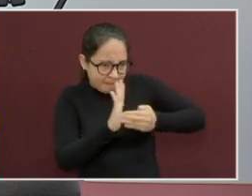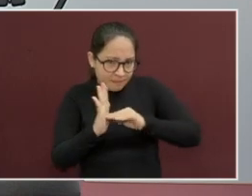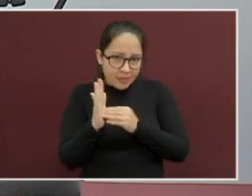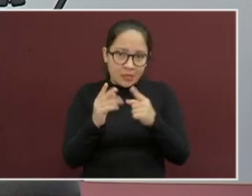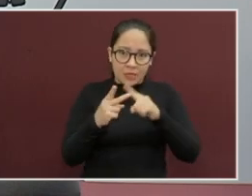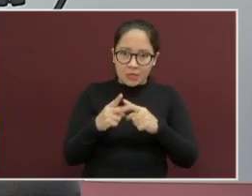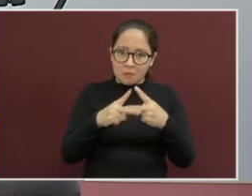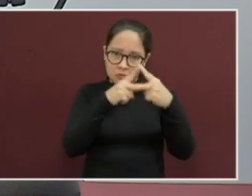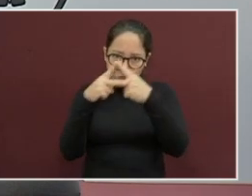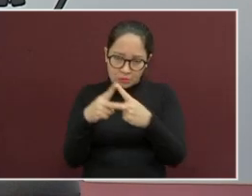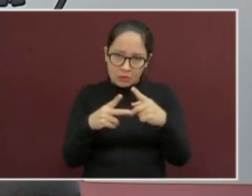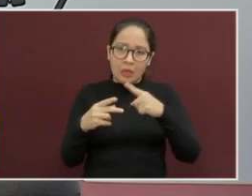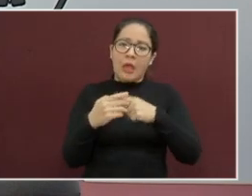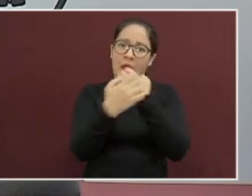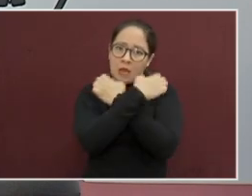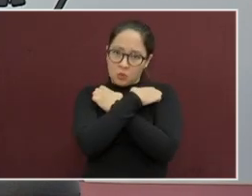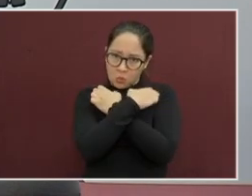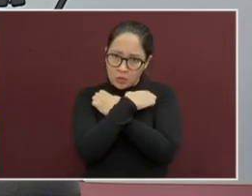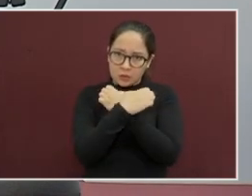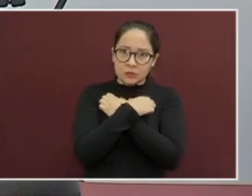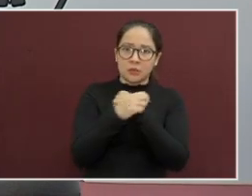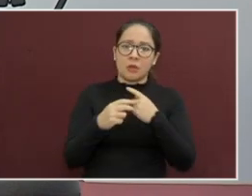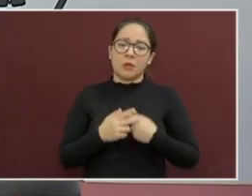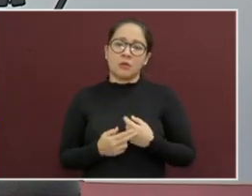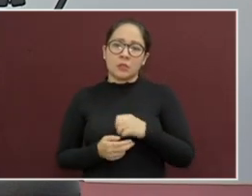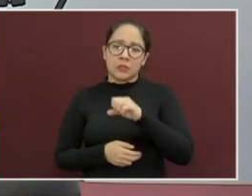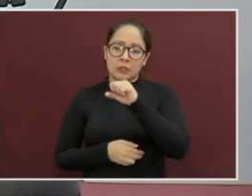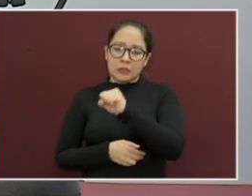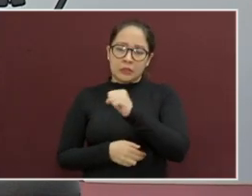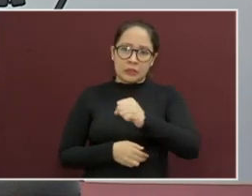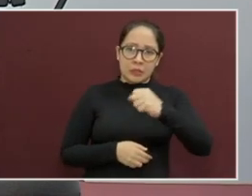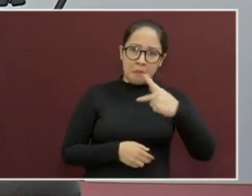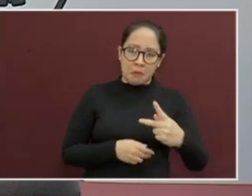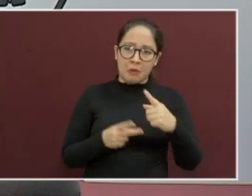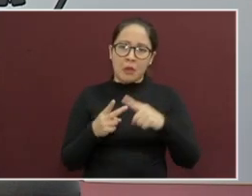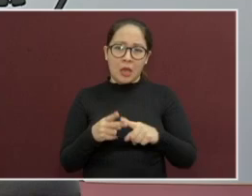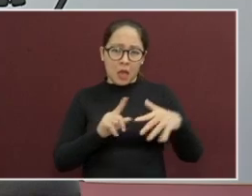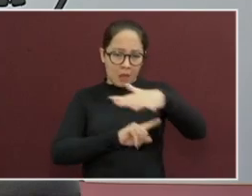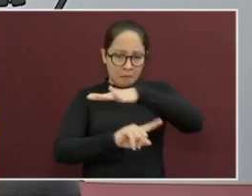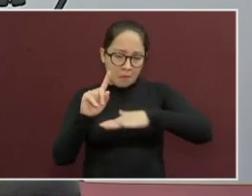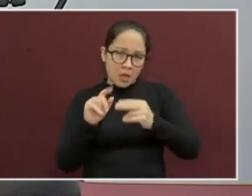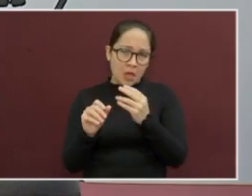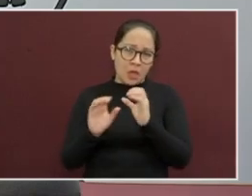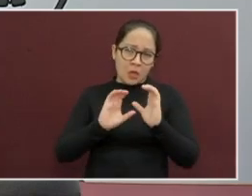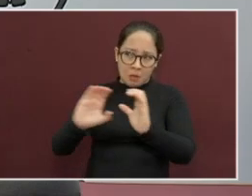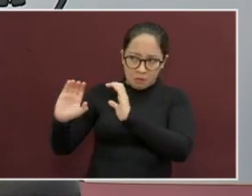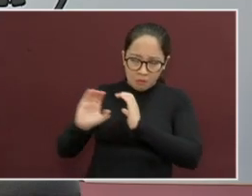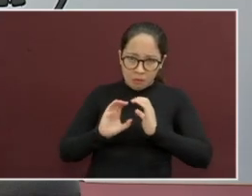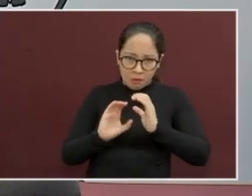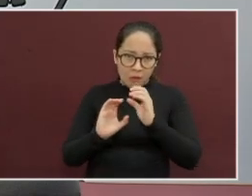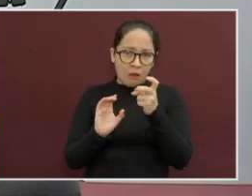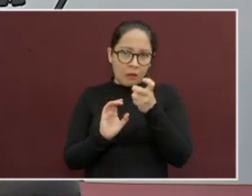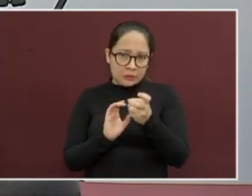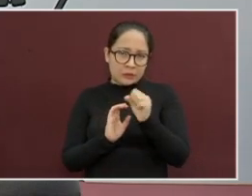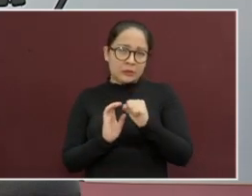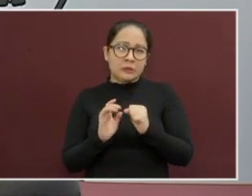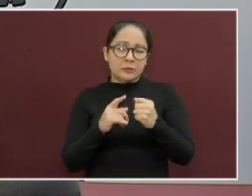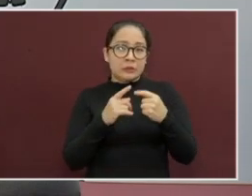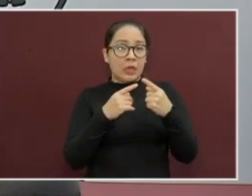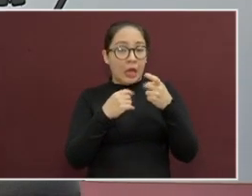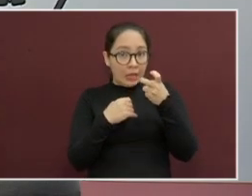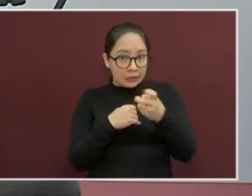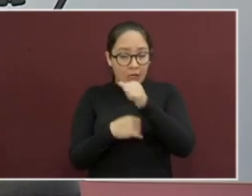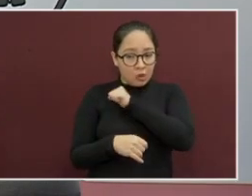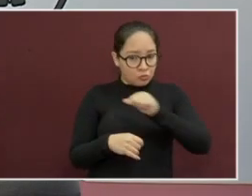educación procuraduría del medio ambiente y en los ayuntamientos todo esto de acuerdo al